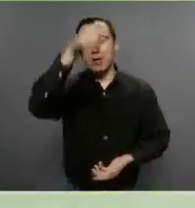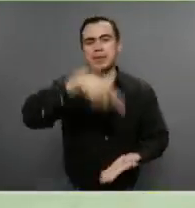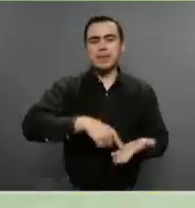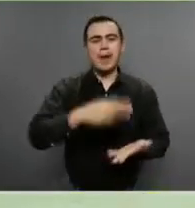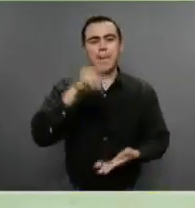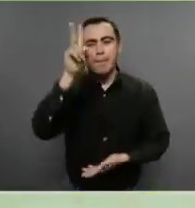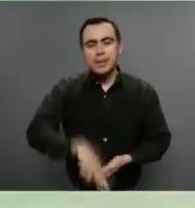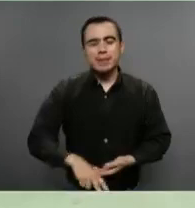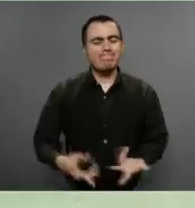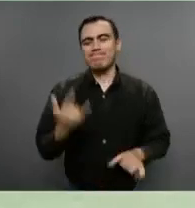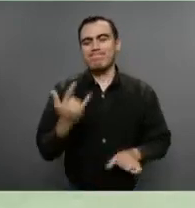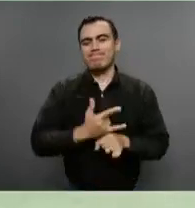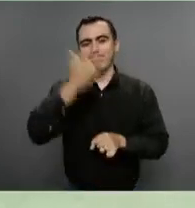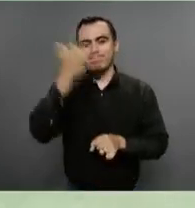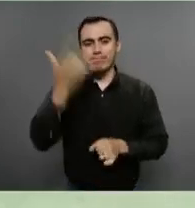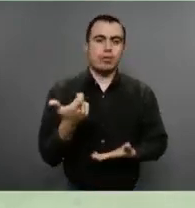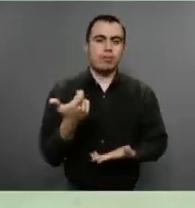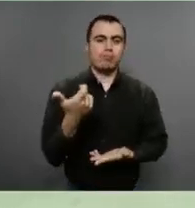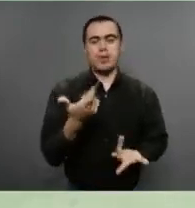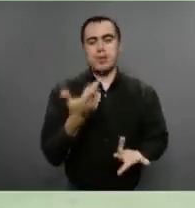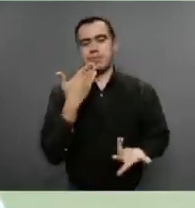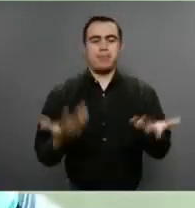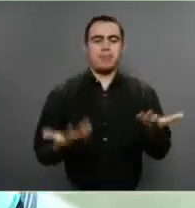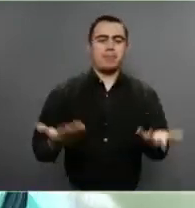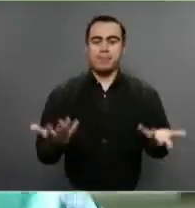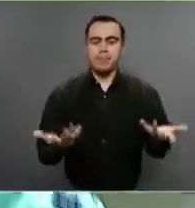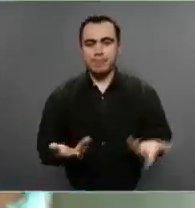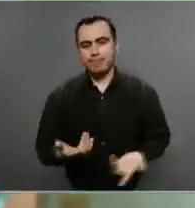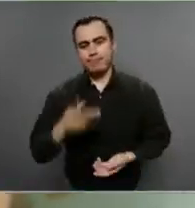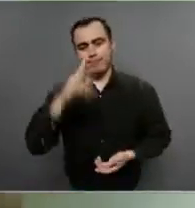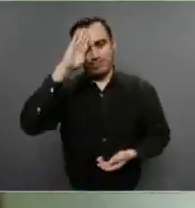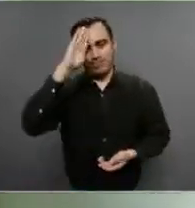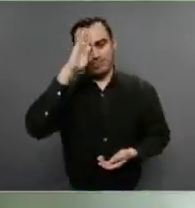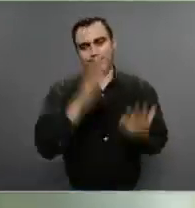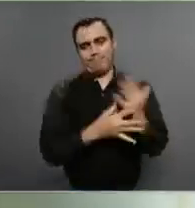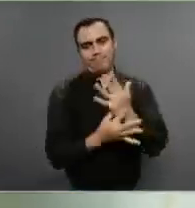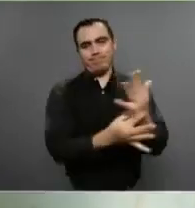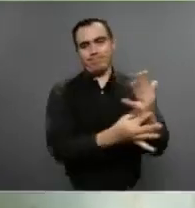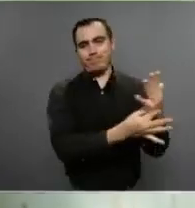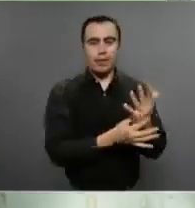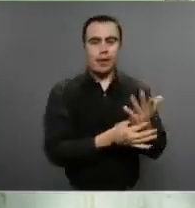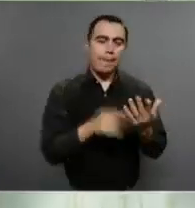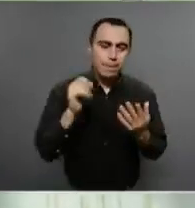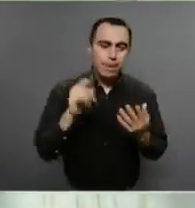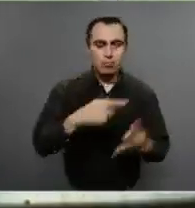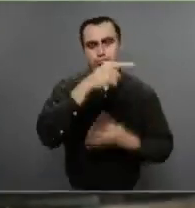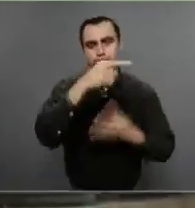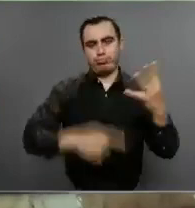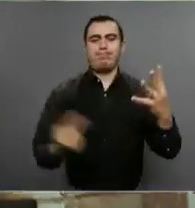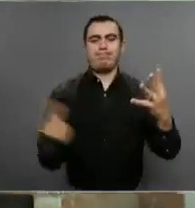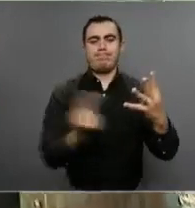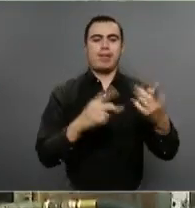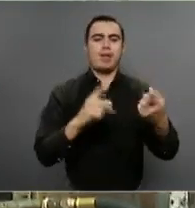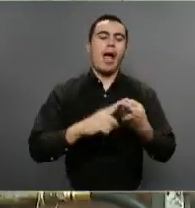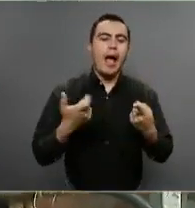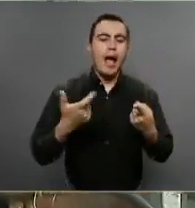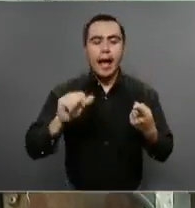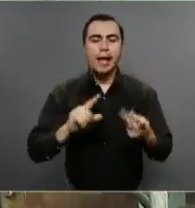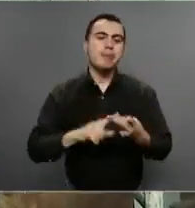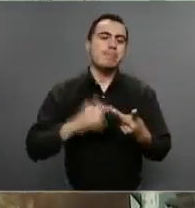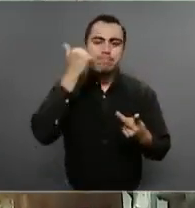¿no? Para que la economía no sé qué. Pero además no tienen insumos como gel, jabón, agua de manera